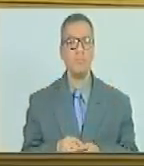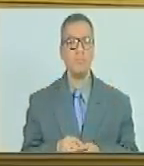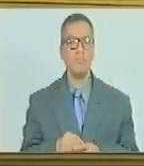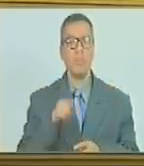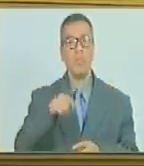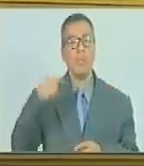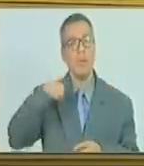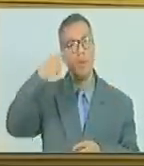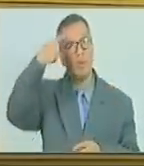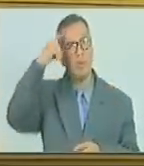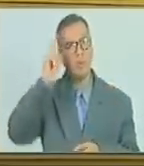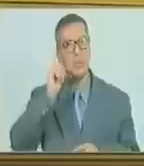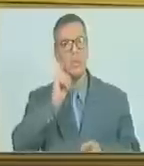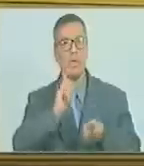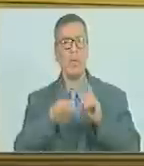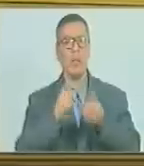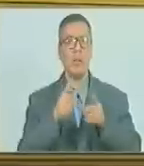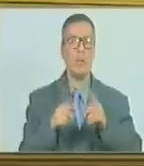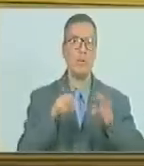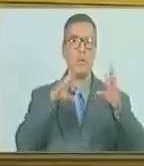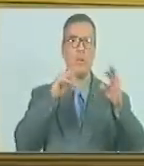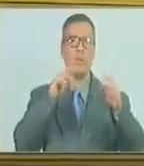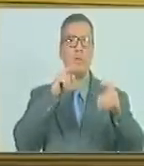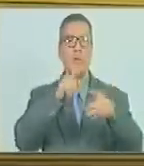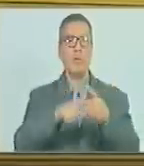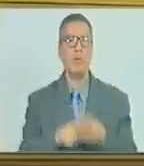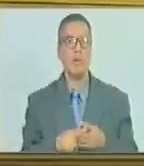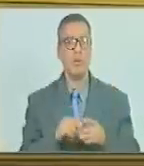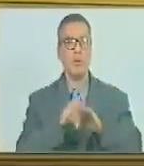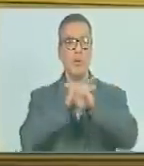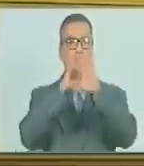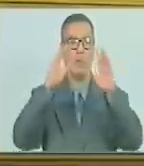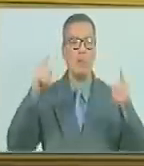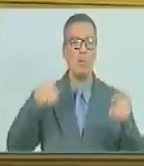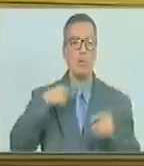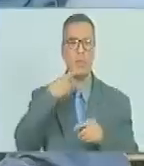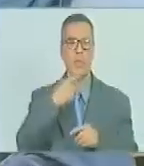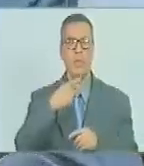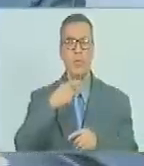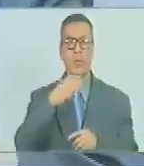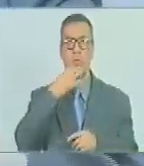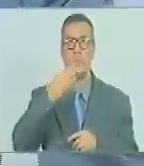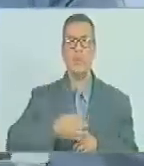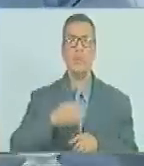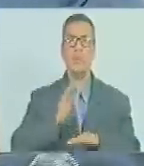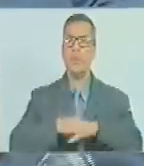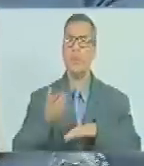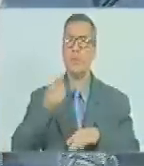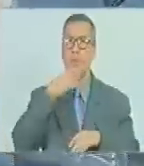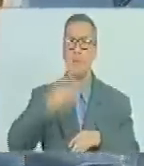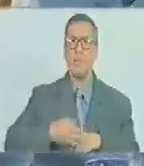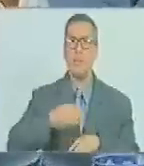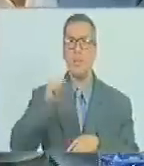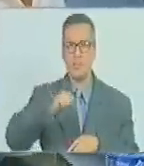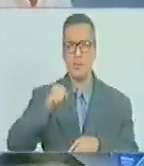aquí pareciera que algunas intervenciones recurren a la mágica y realidad. Porque la verdad es la